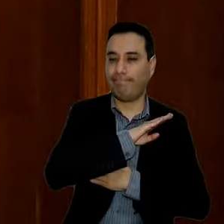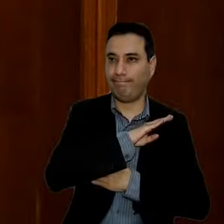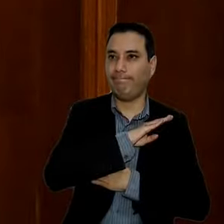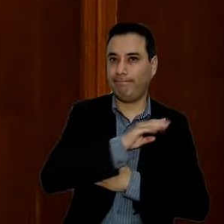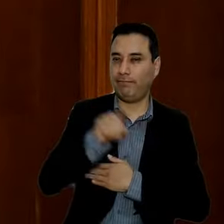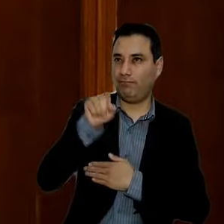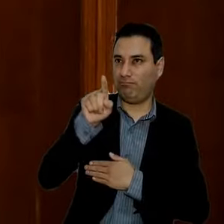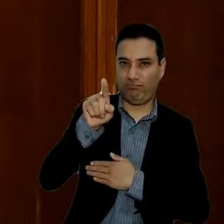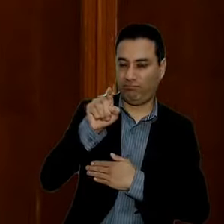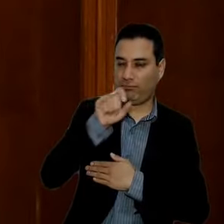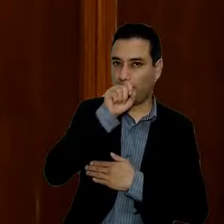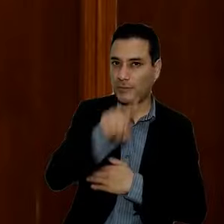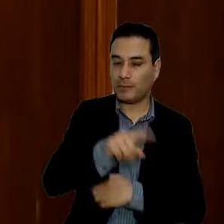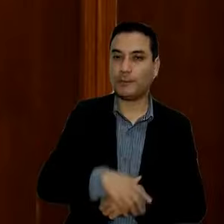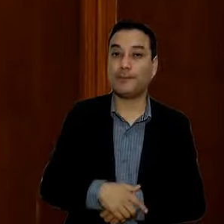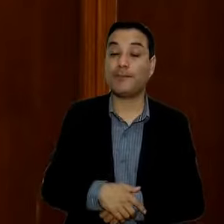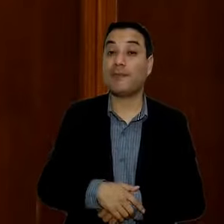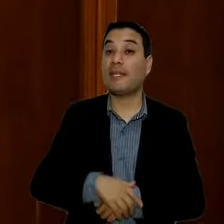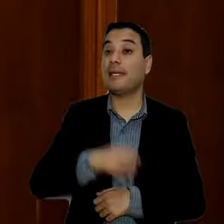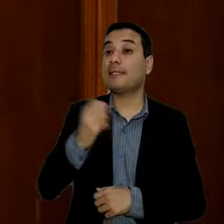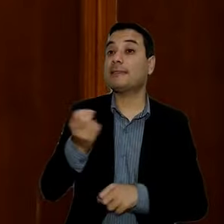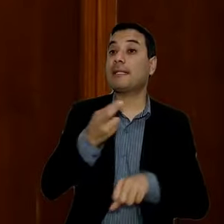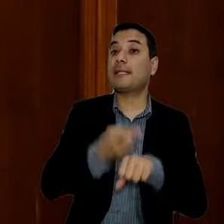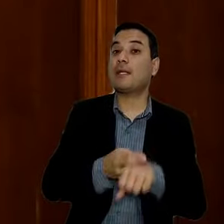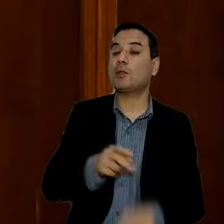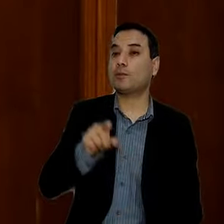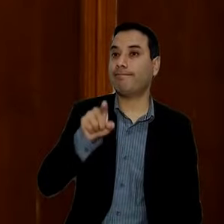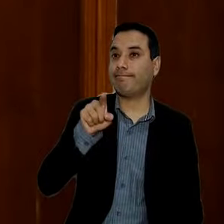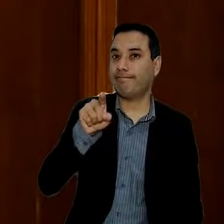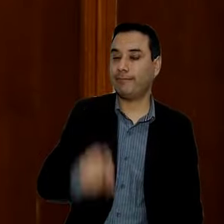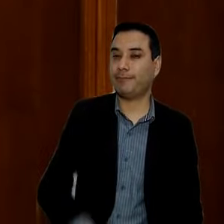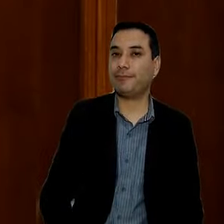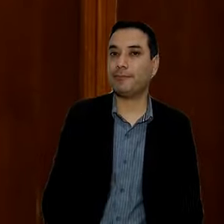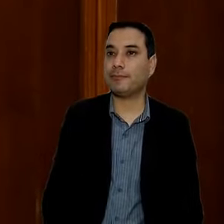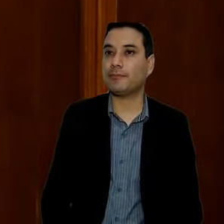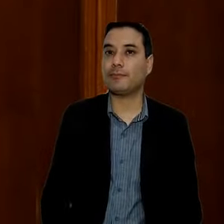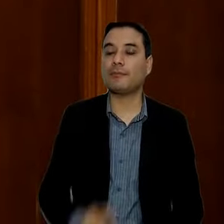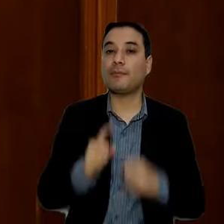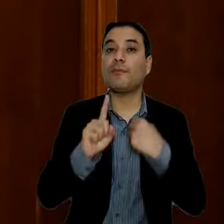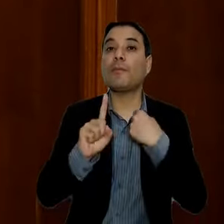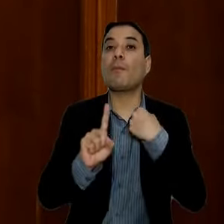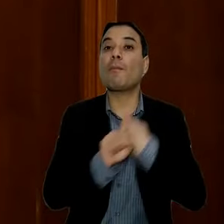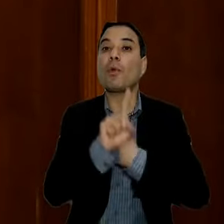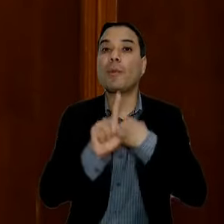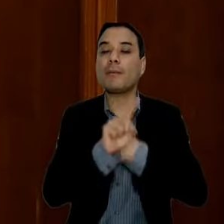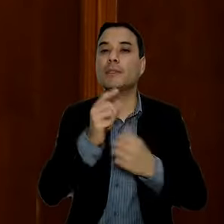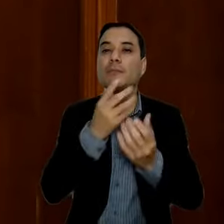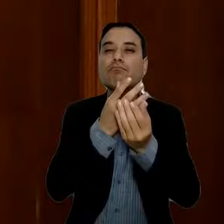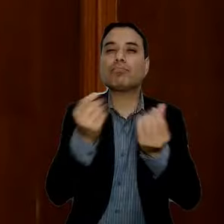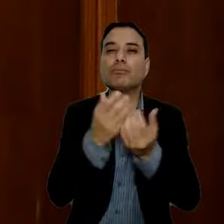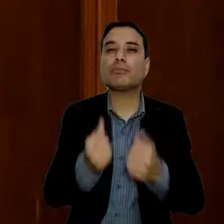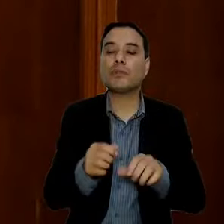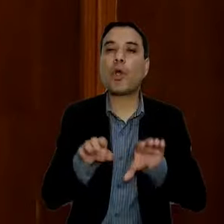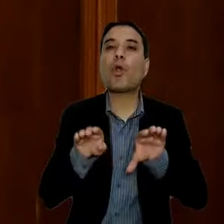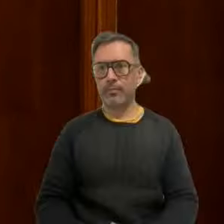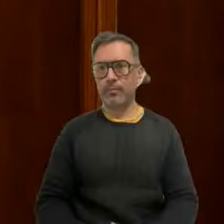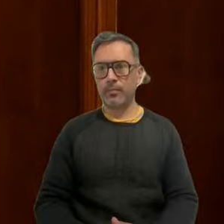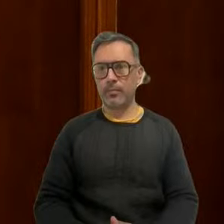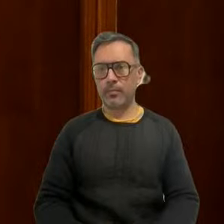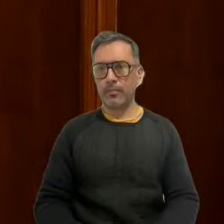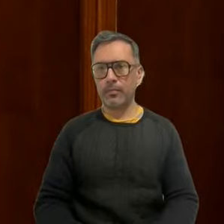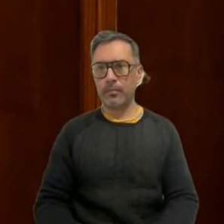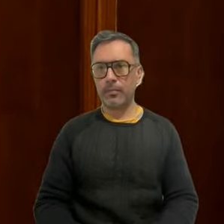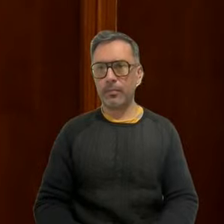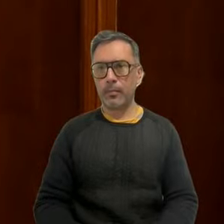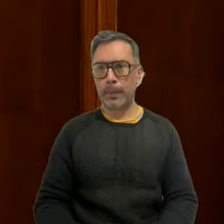tenga por seguro secretario que para cumplir con esos retos en el grupo parlamentario del del trabajo